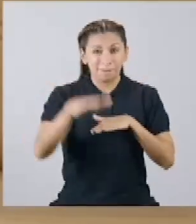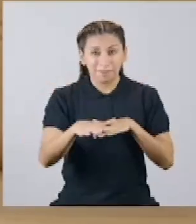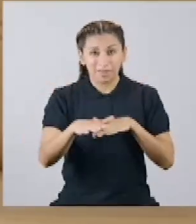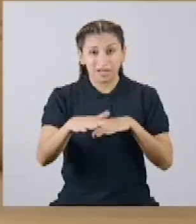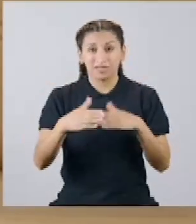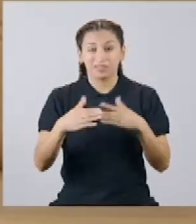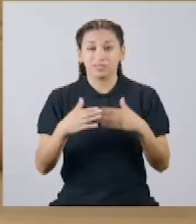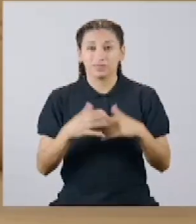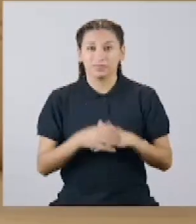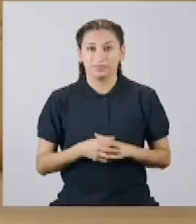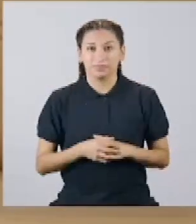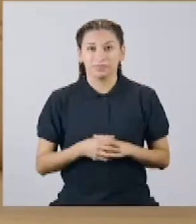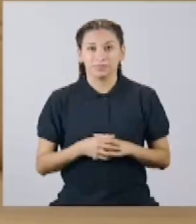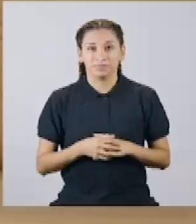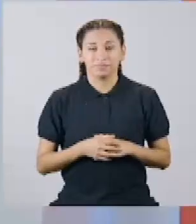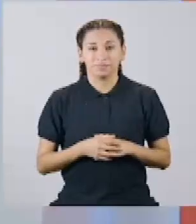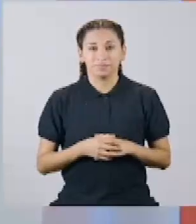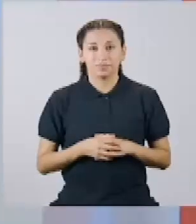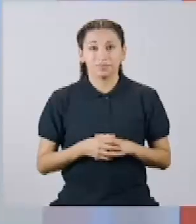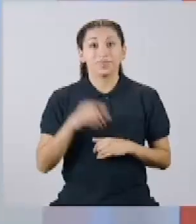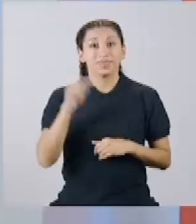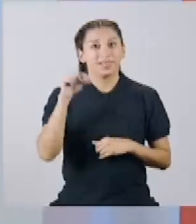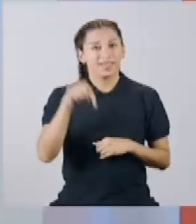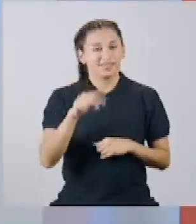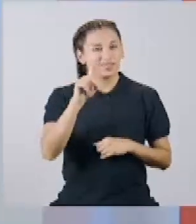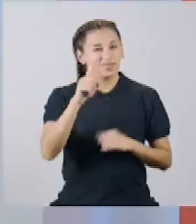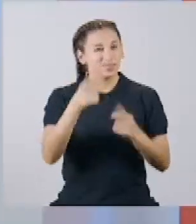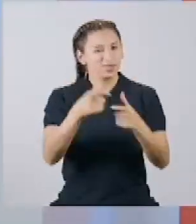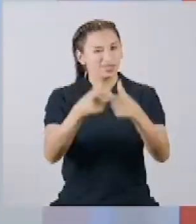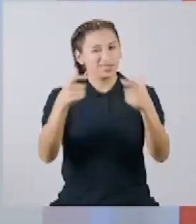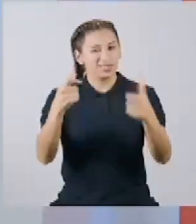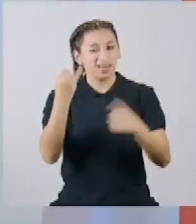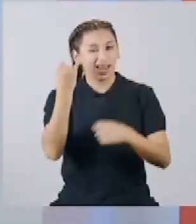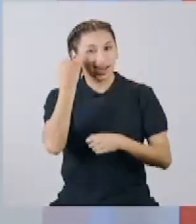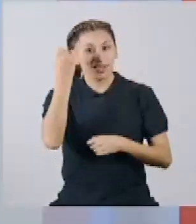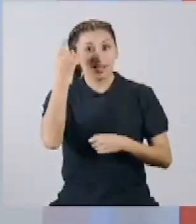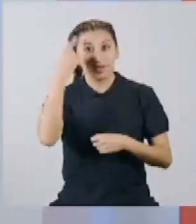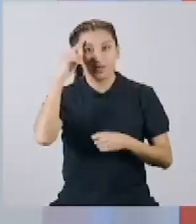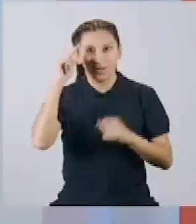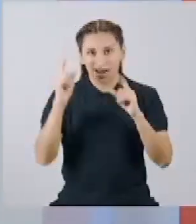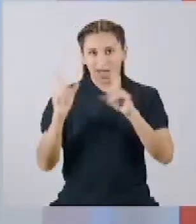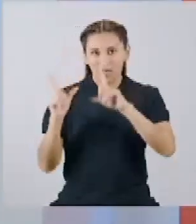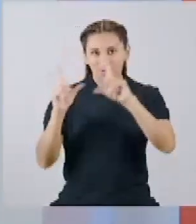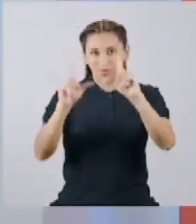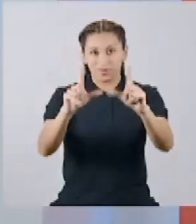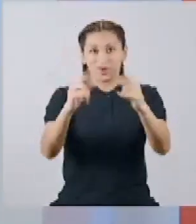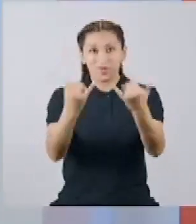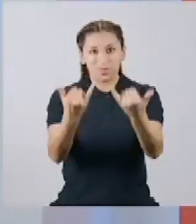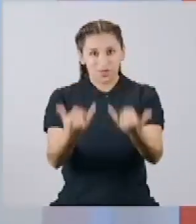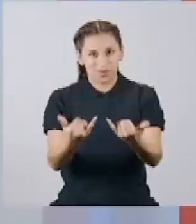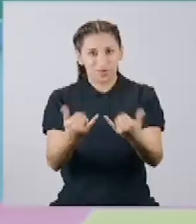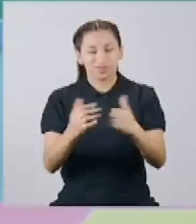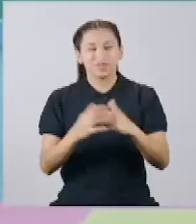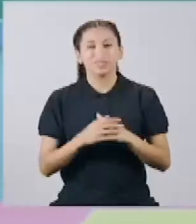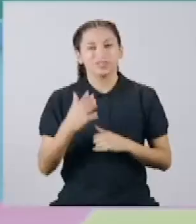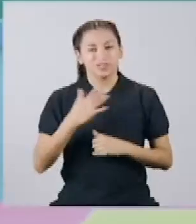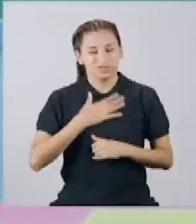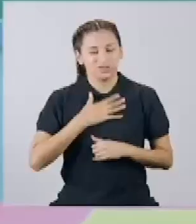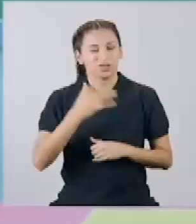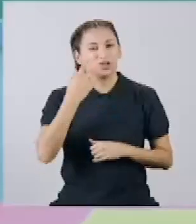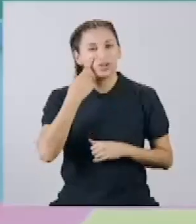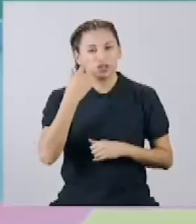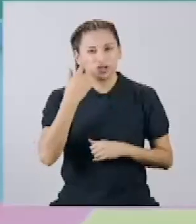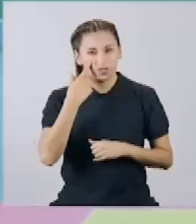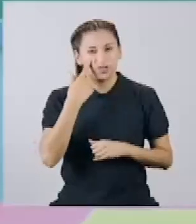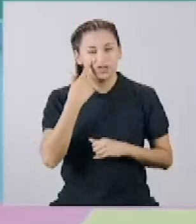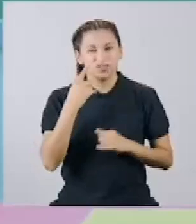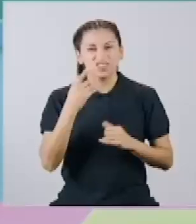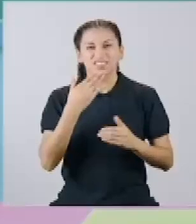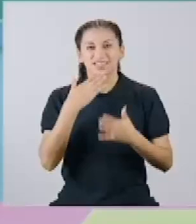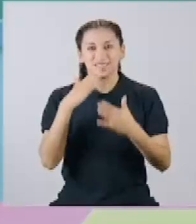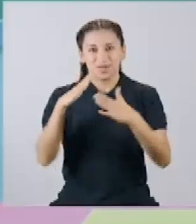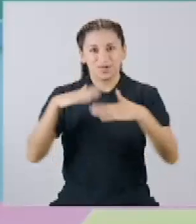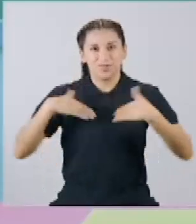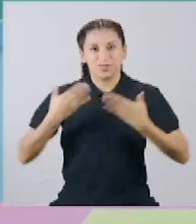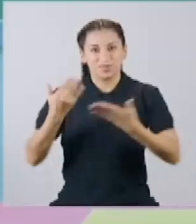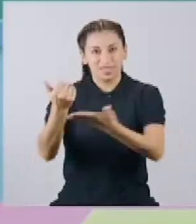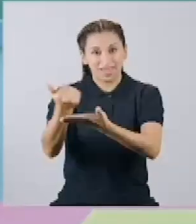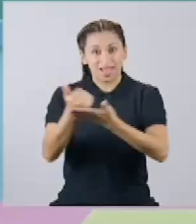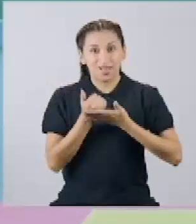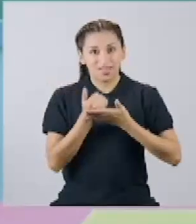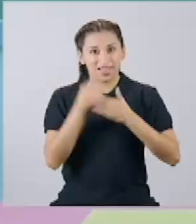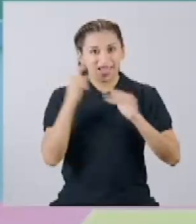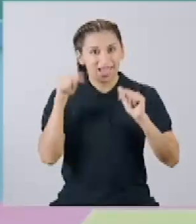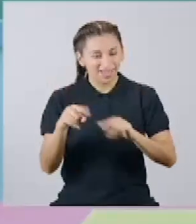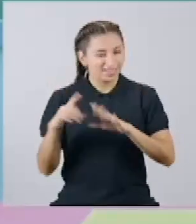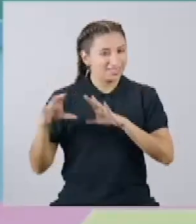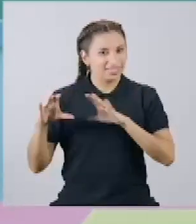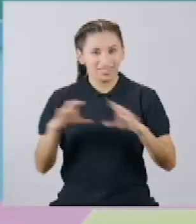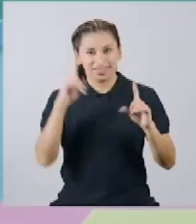paso del Design Thinking. Esa es una gran idea para el programa de hoy, Segundo. Y yo conozco a alguien que nos puede acompañar